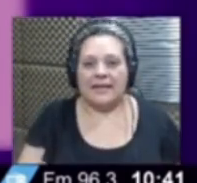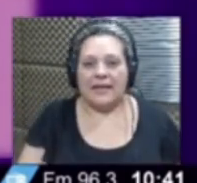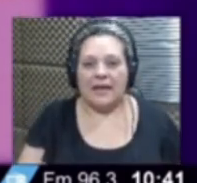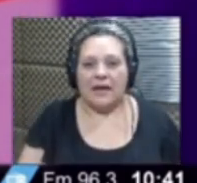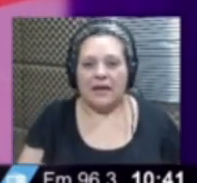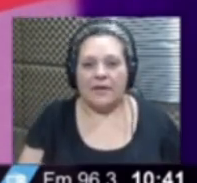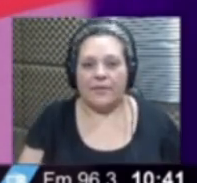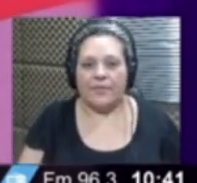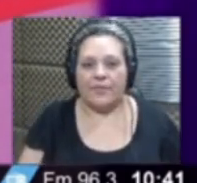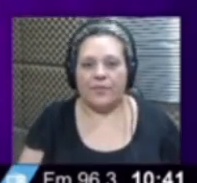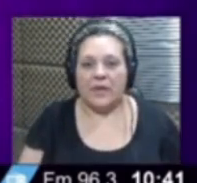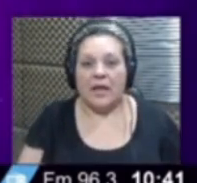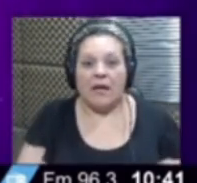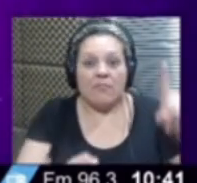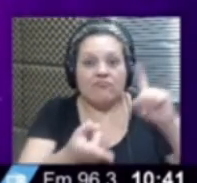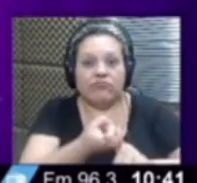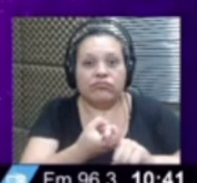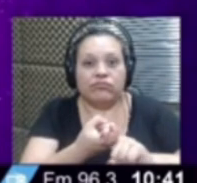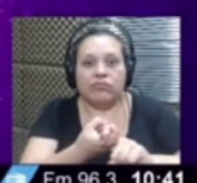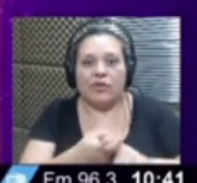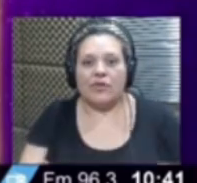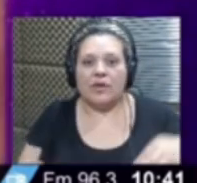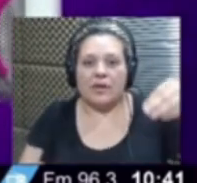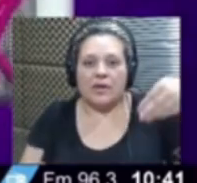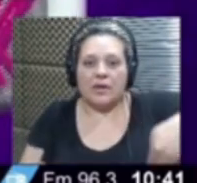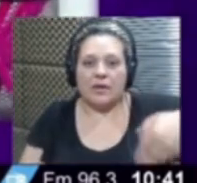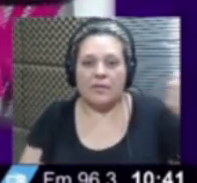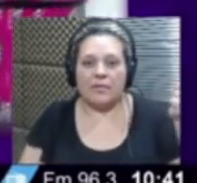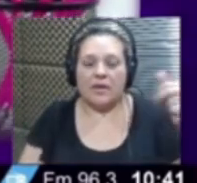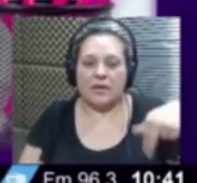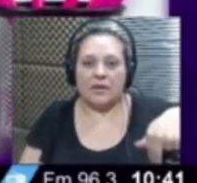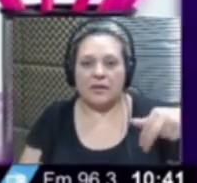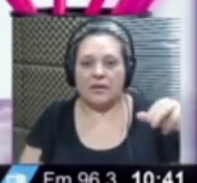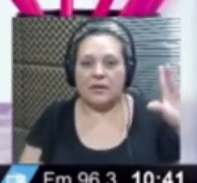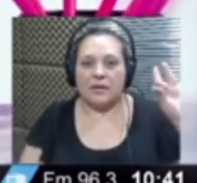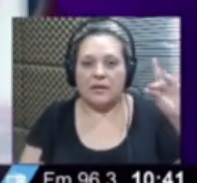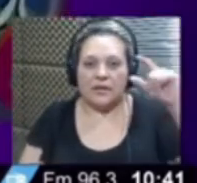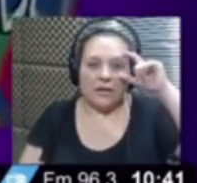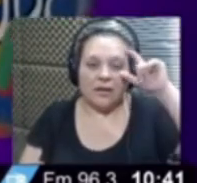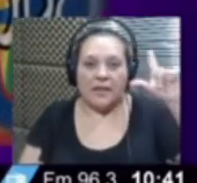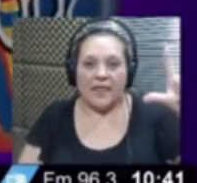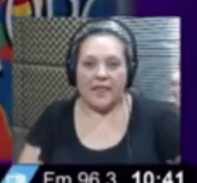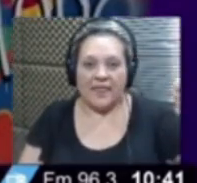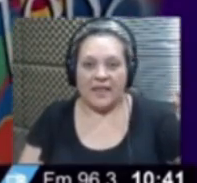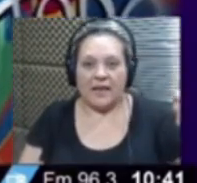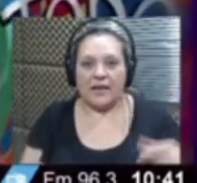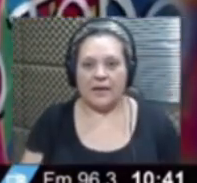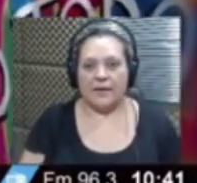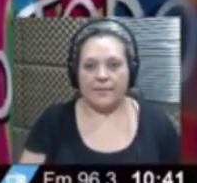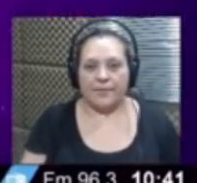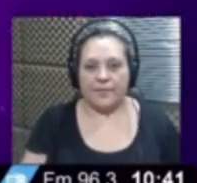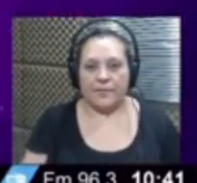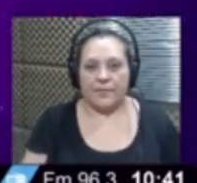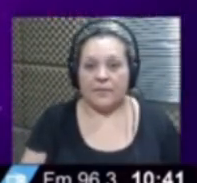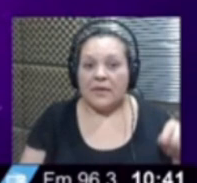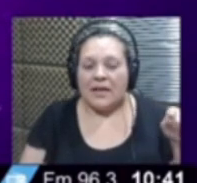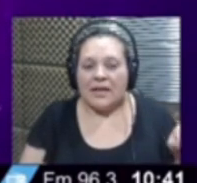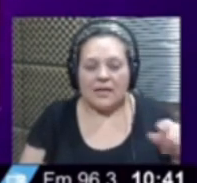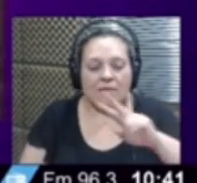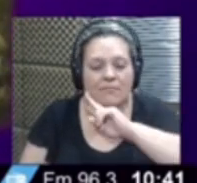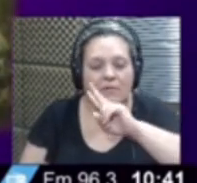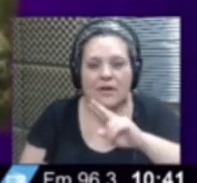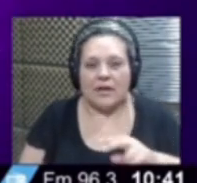que la esposa de Marcus Garvey, que es nuestro referente panafricanista, al igual que Irene